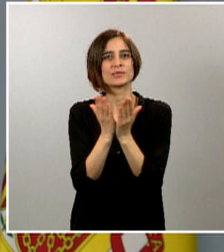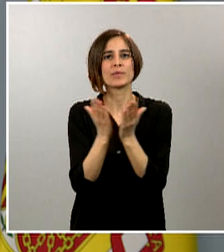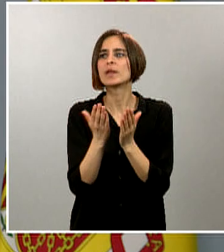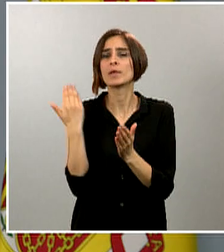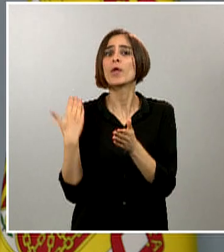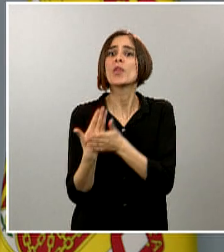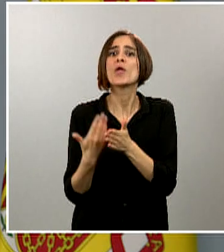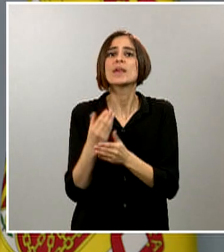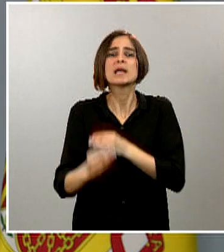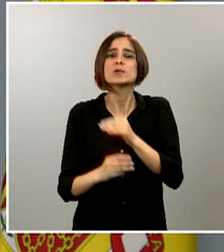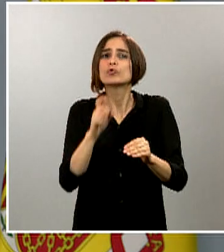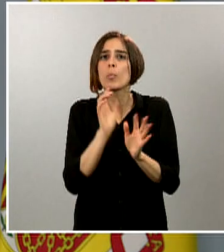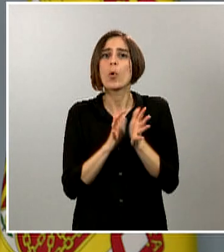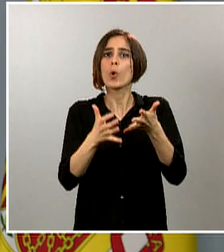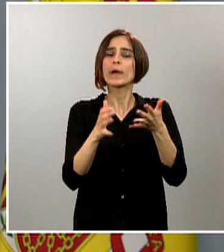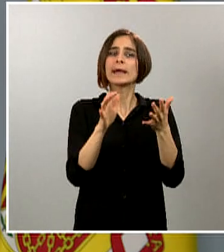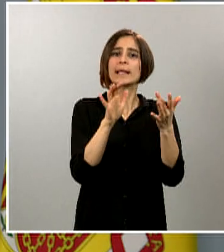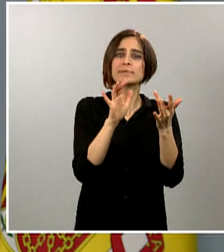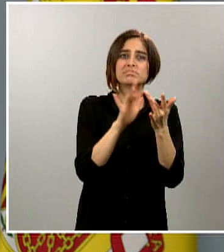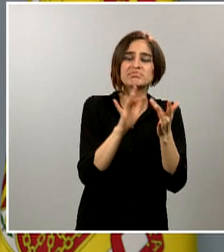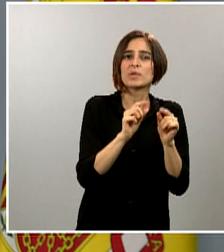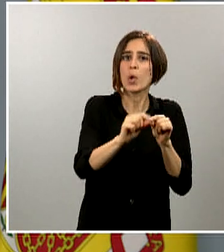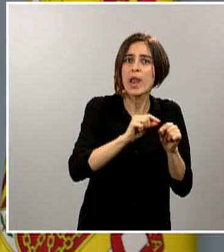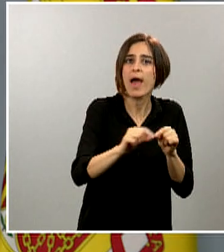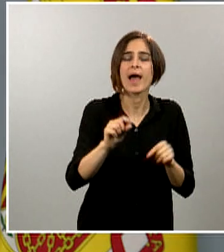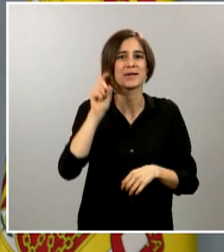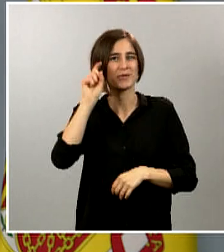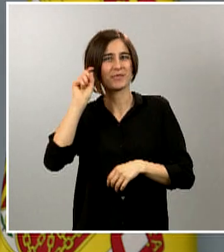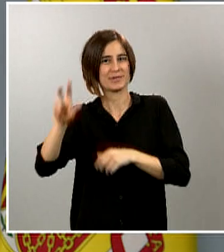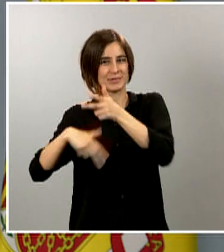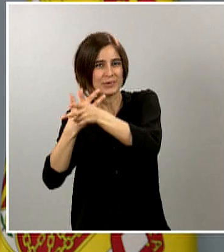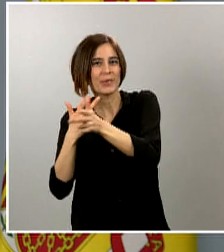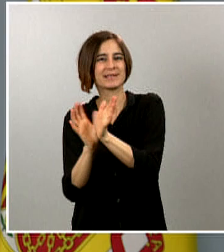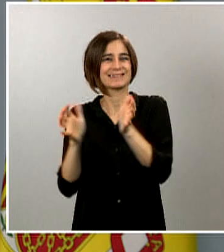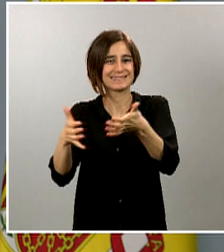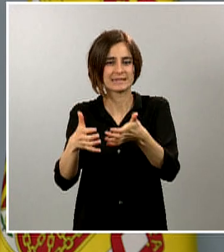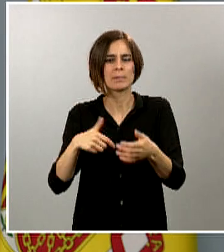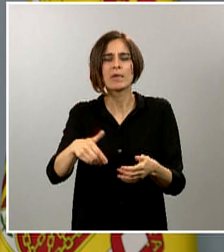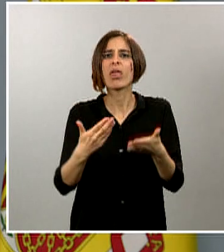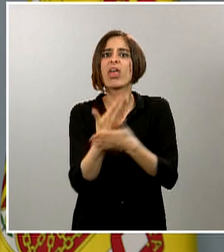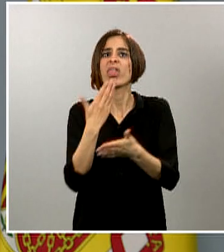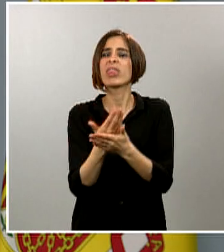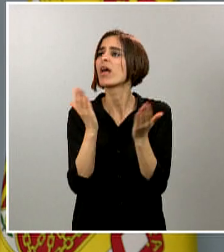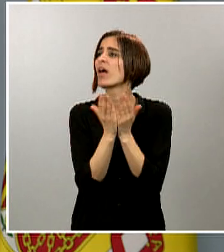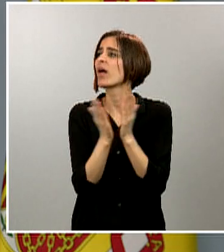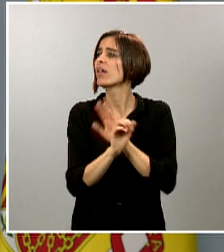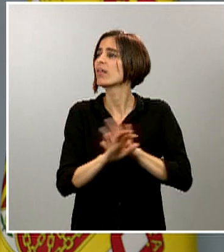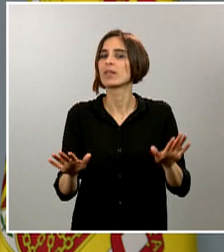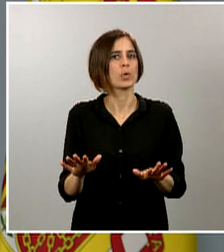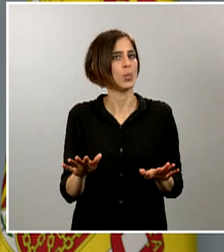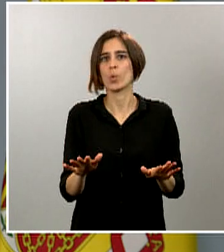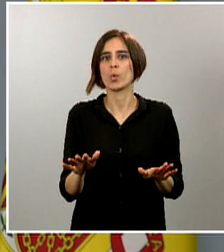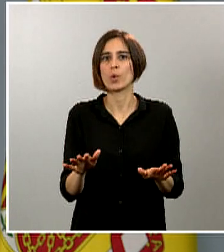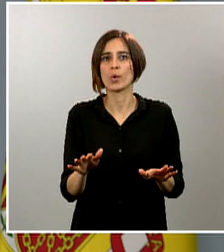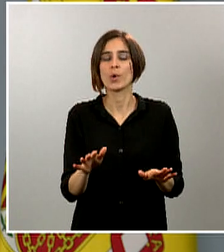sus profesores, con sus profesoras, han estado. Pero ahora estos días no van a dejar de estudiar tampoco, porque realmente